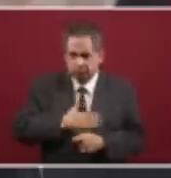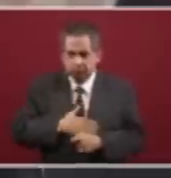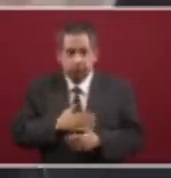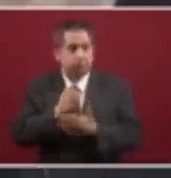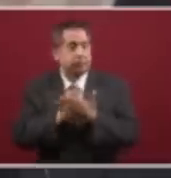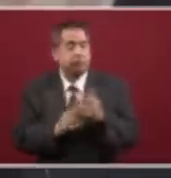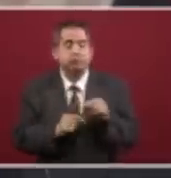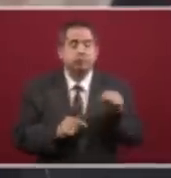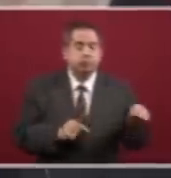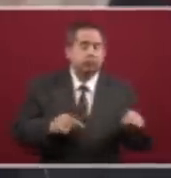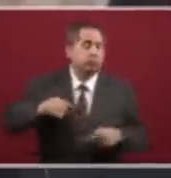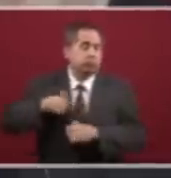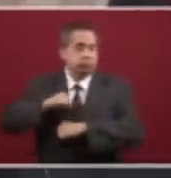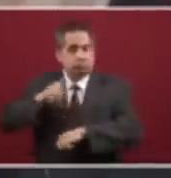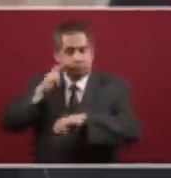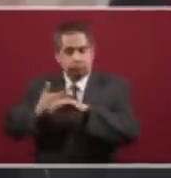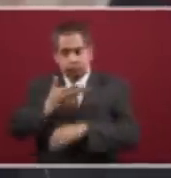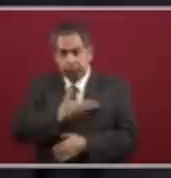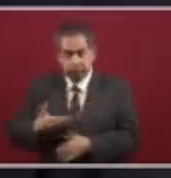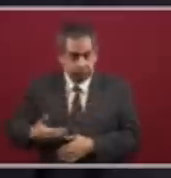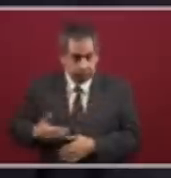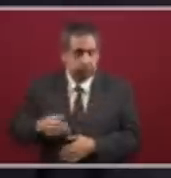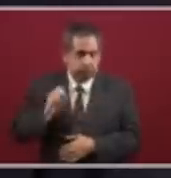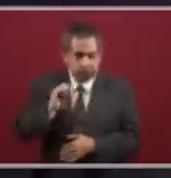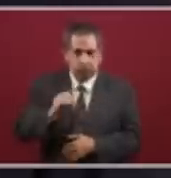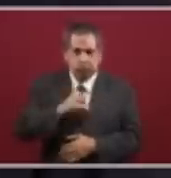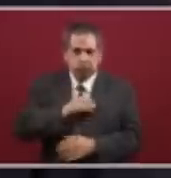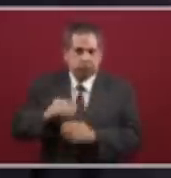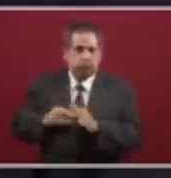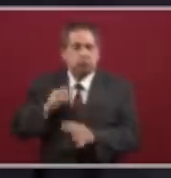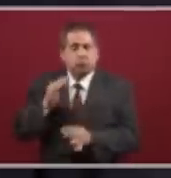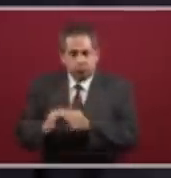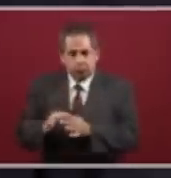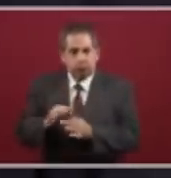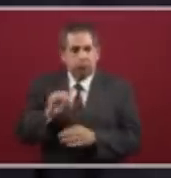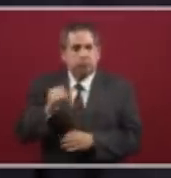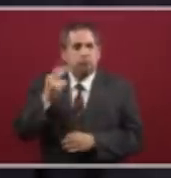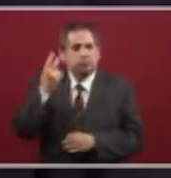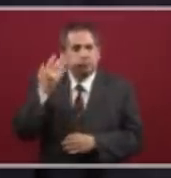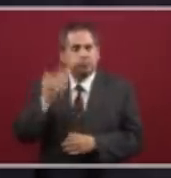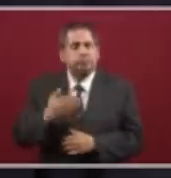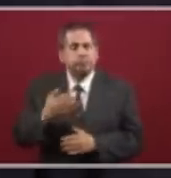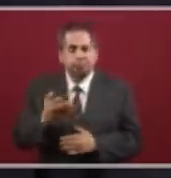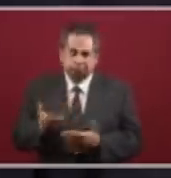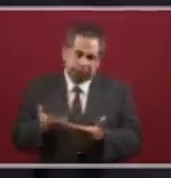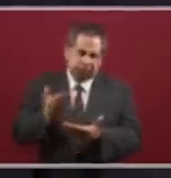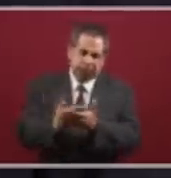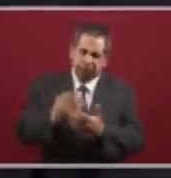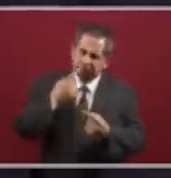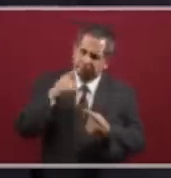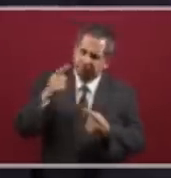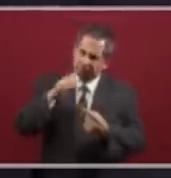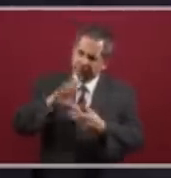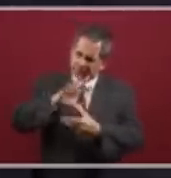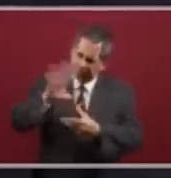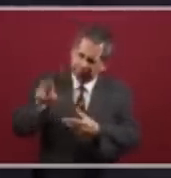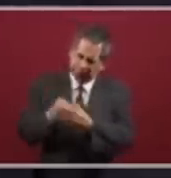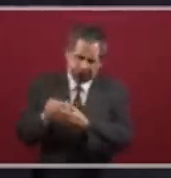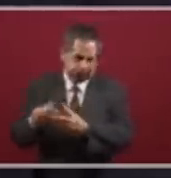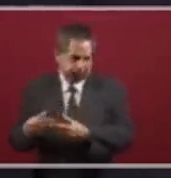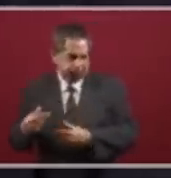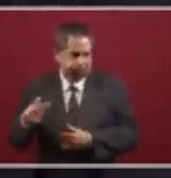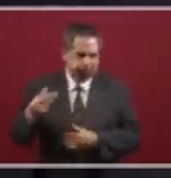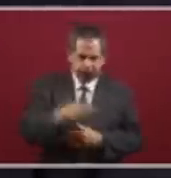como titular del ejecutivo voy a cumplir para que se presenten todos los elementos